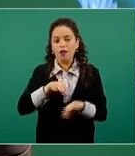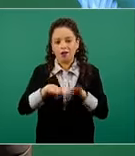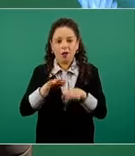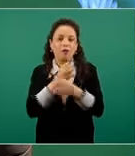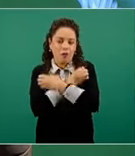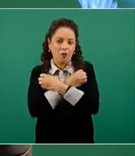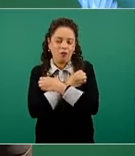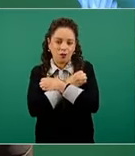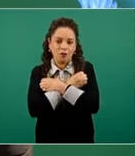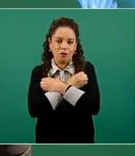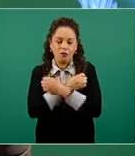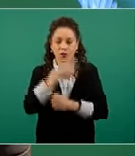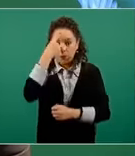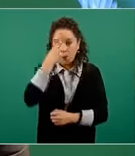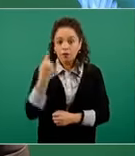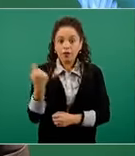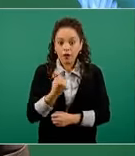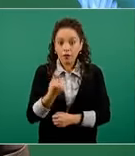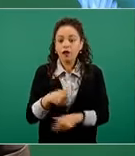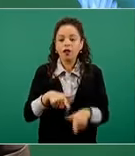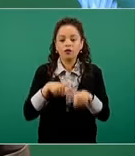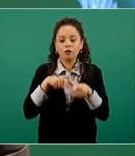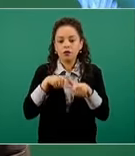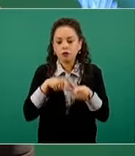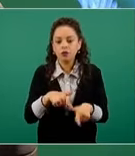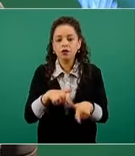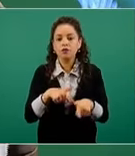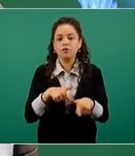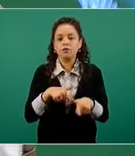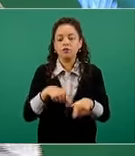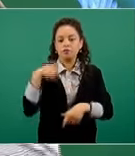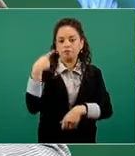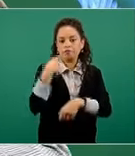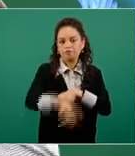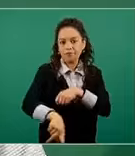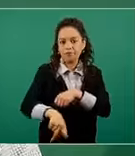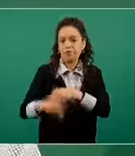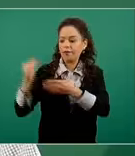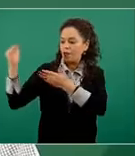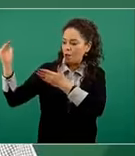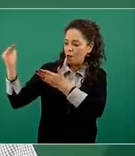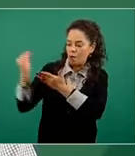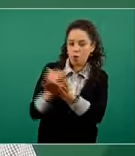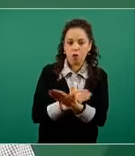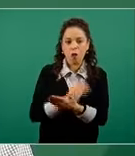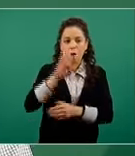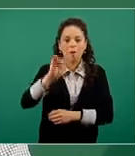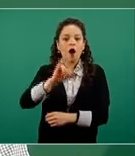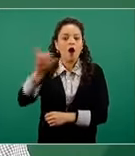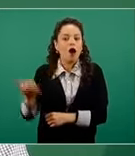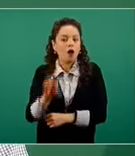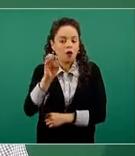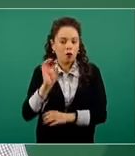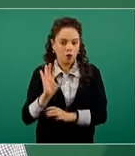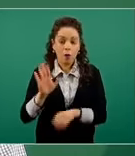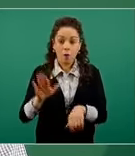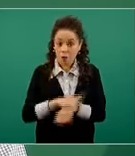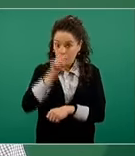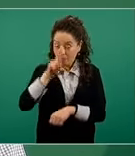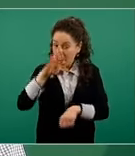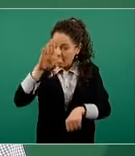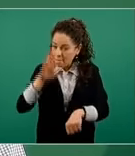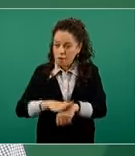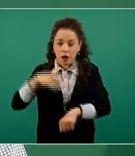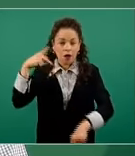perspectiva de mantener niveles de riesgo bajos, dado que lo ha hecho así. Es decir, hubiera sido un poco más riesgoso